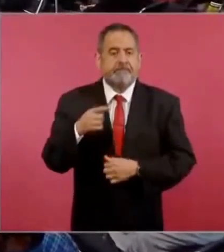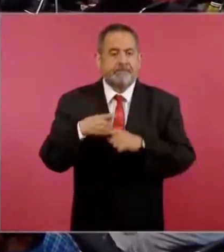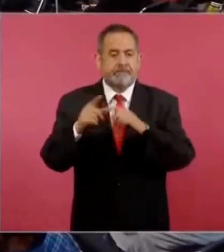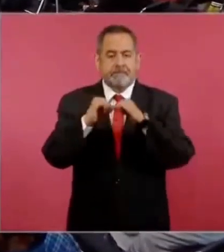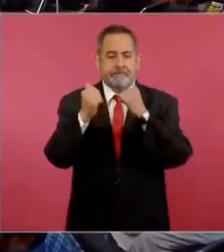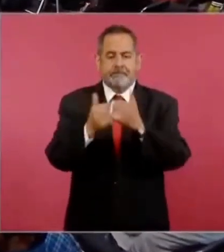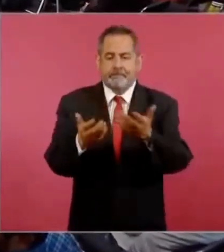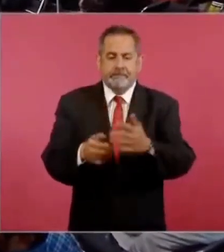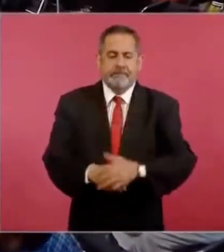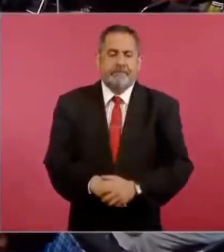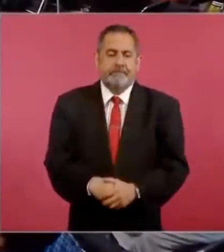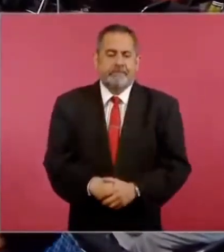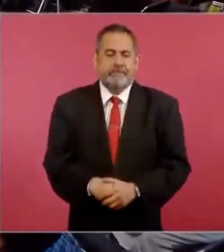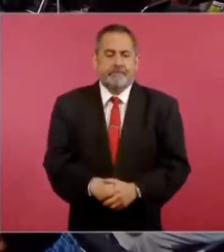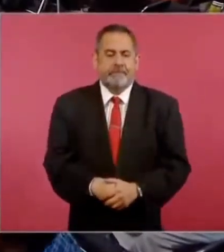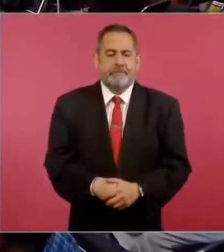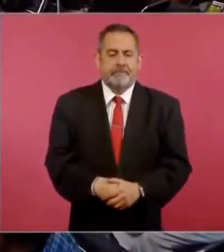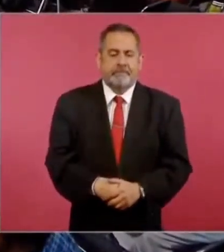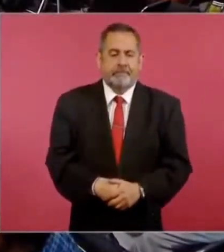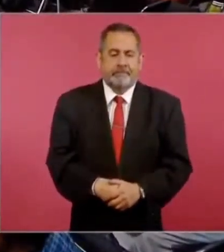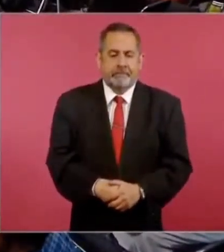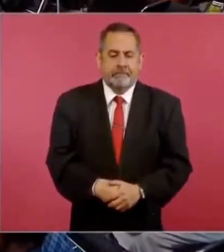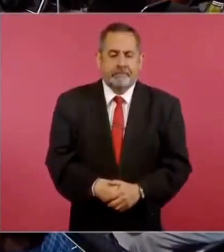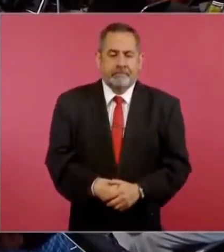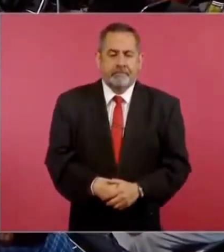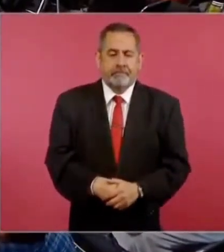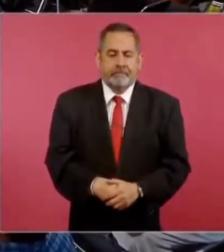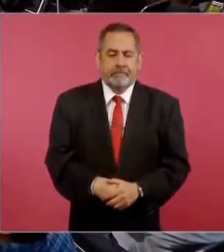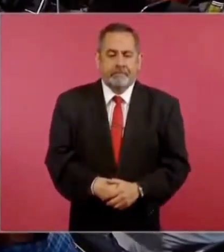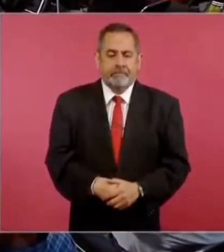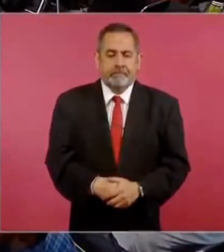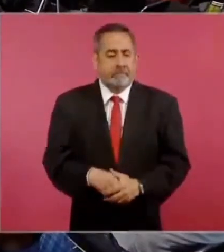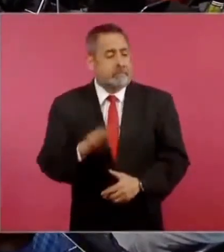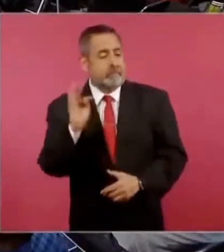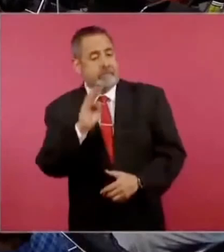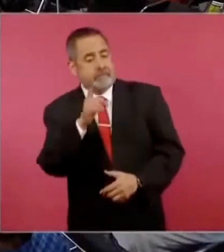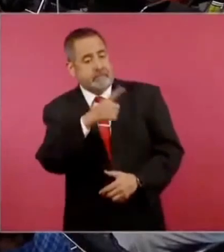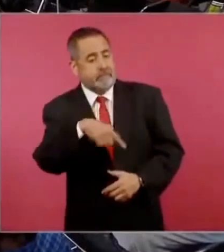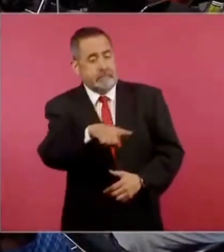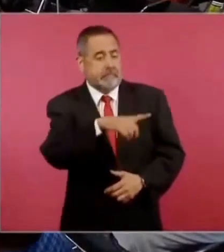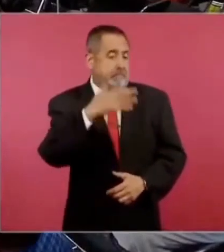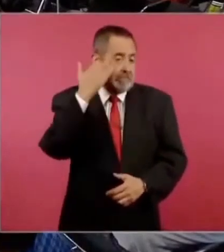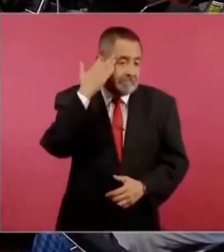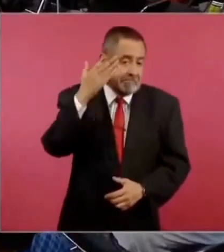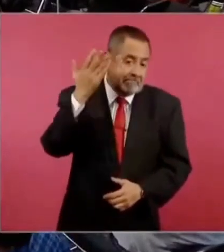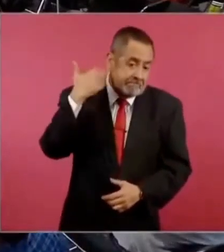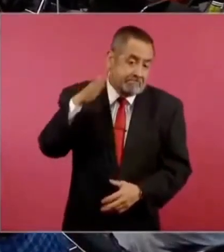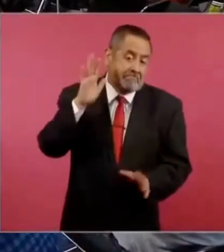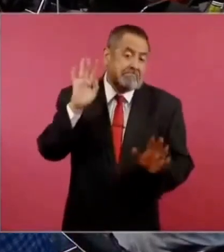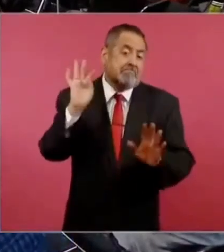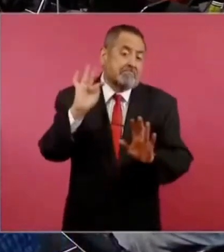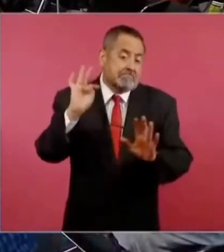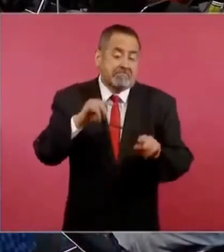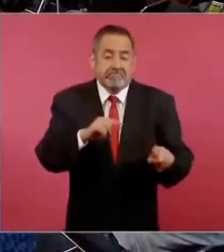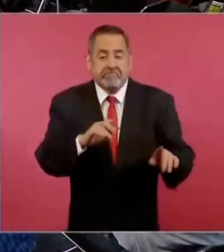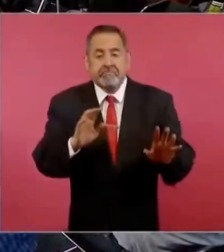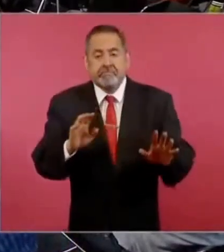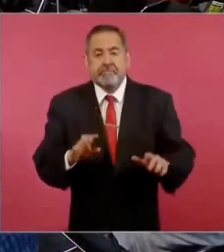Y no es, a lo mejor ellos en ese entonces